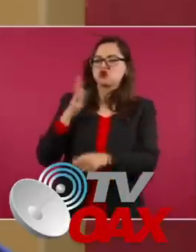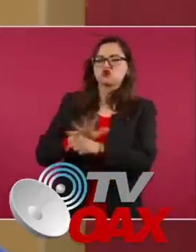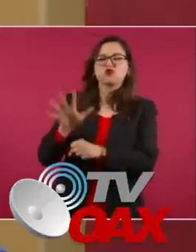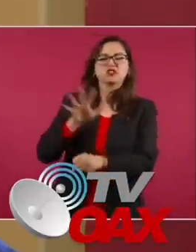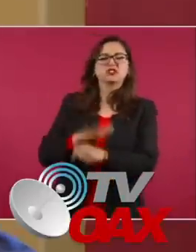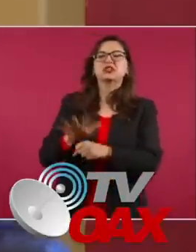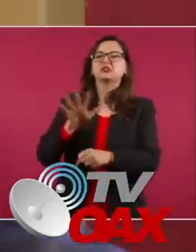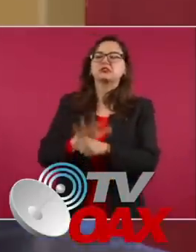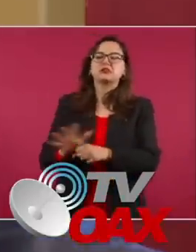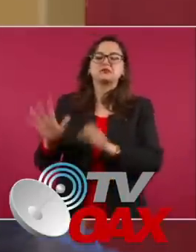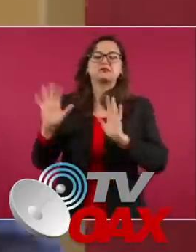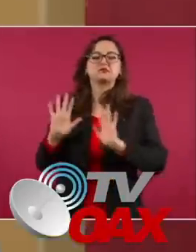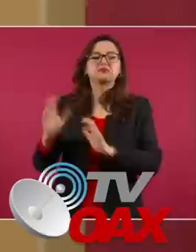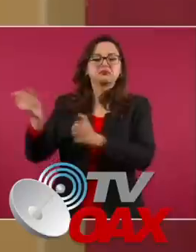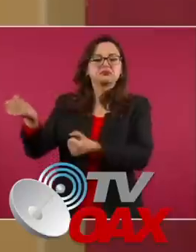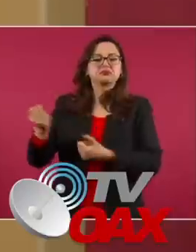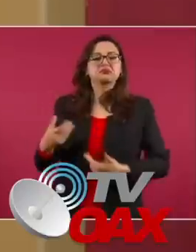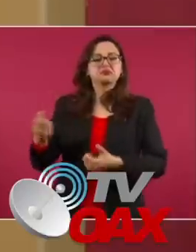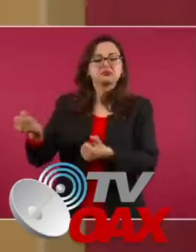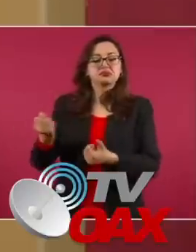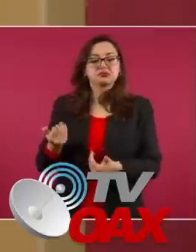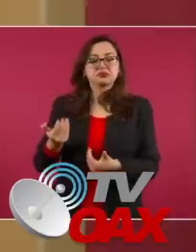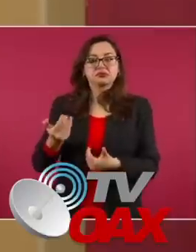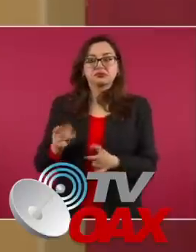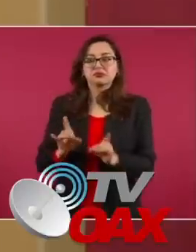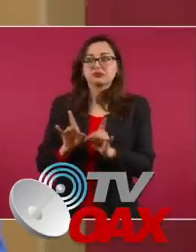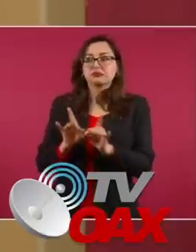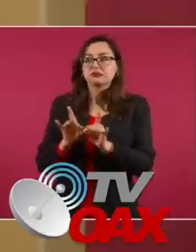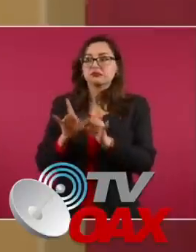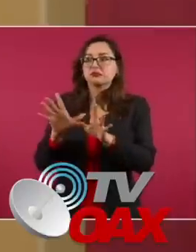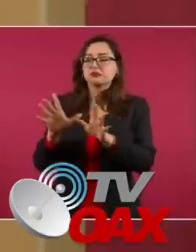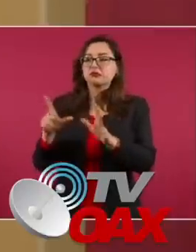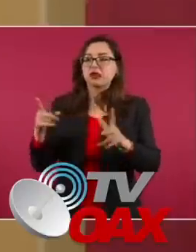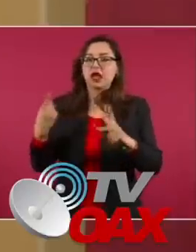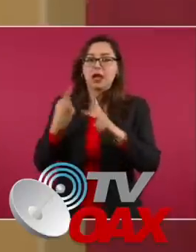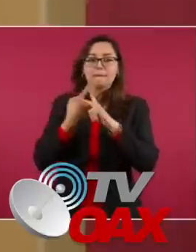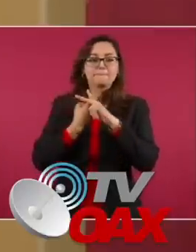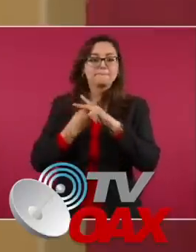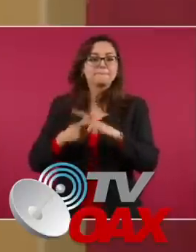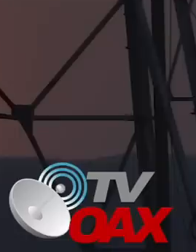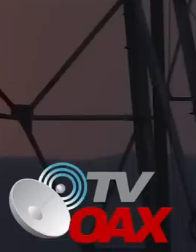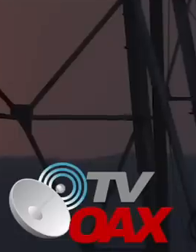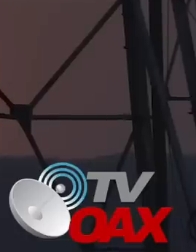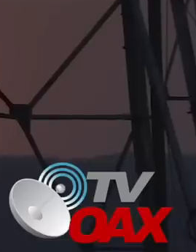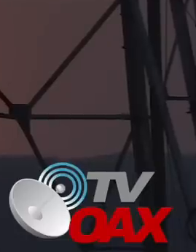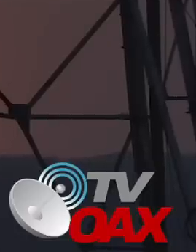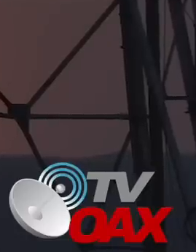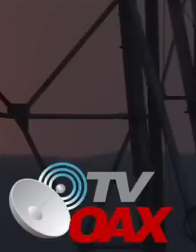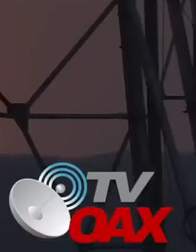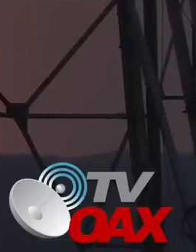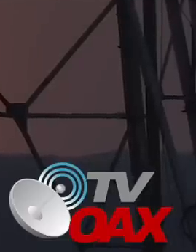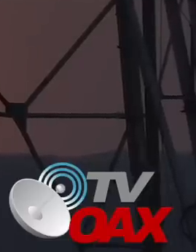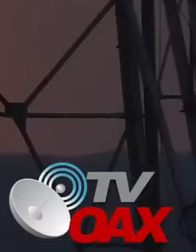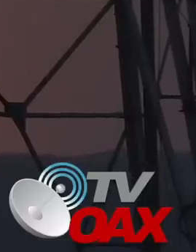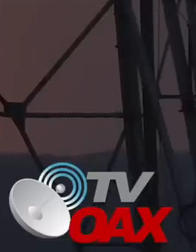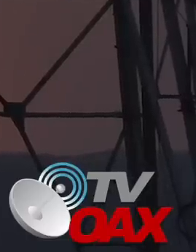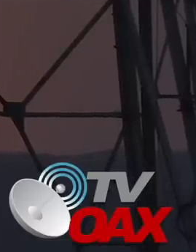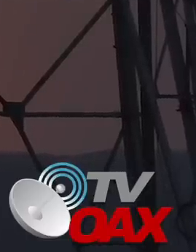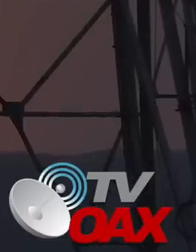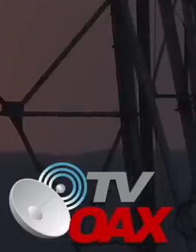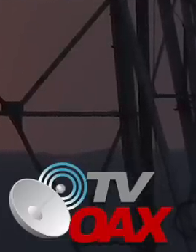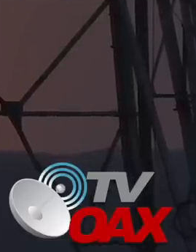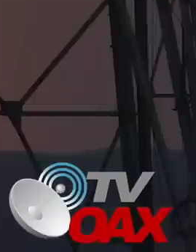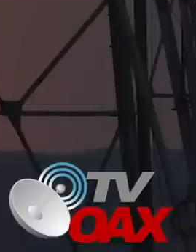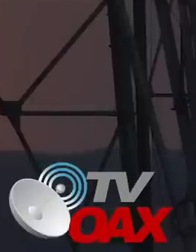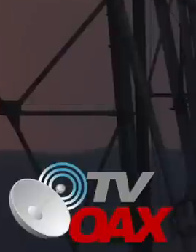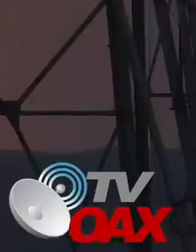el presidente de México comentó que le propuso al presidente de Alemania apoyarlo con el suministro de gas